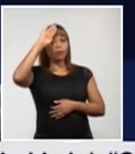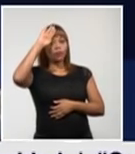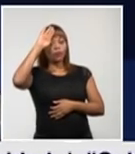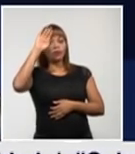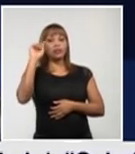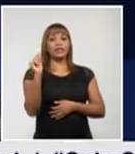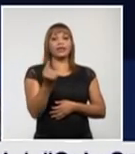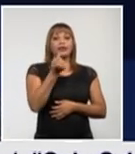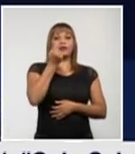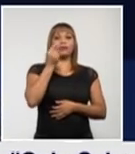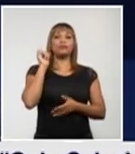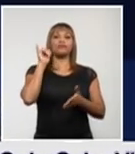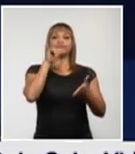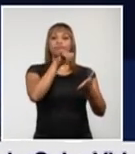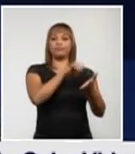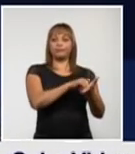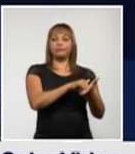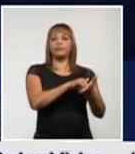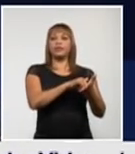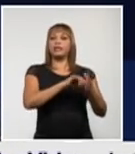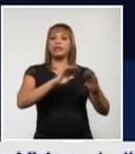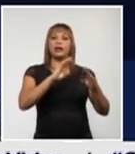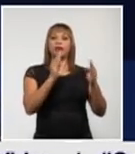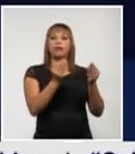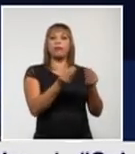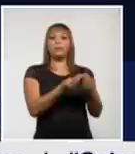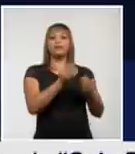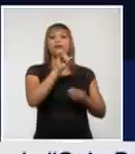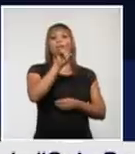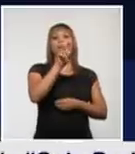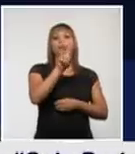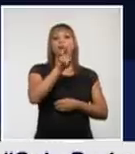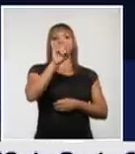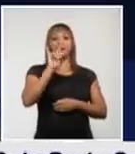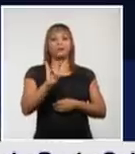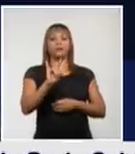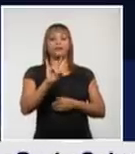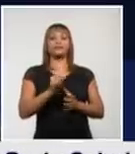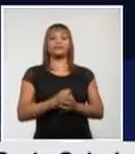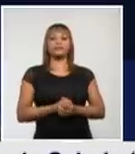caso importado, que hace los 29 casos de nuestro país.